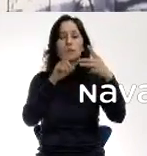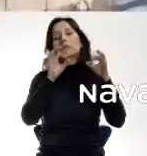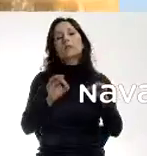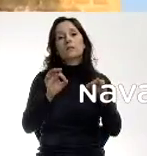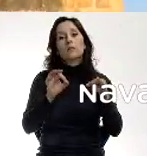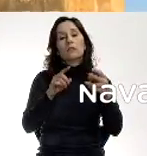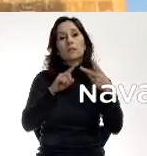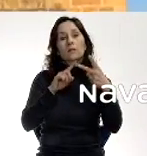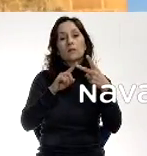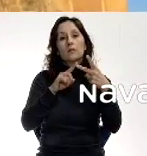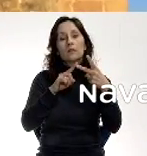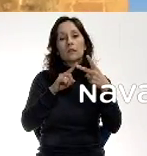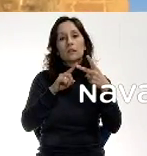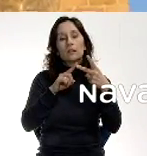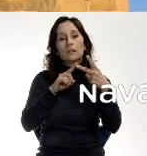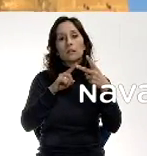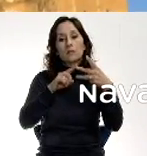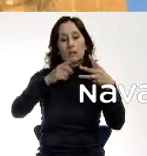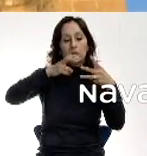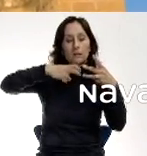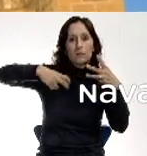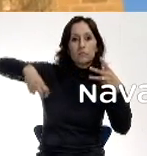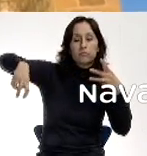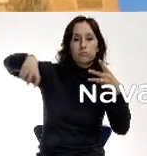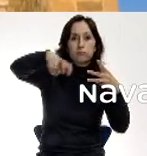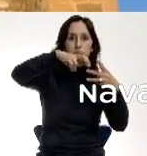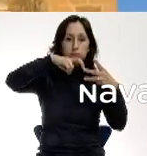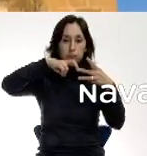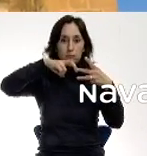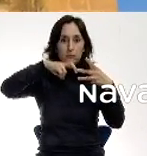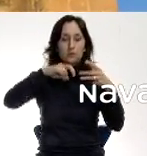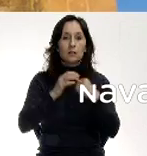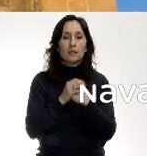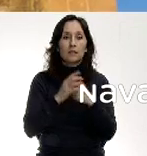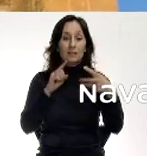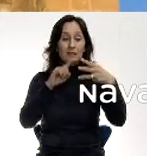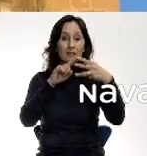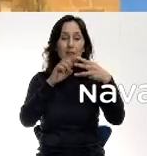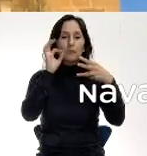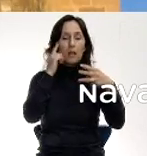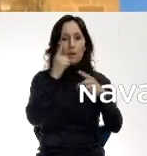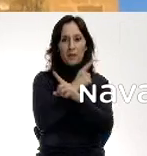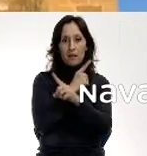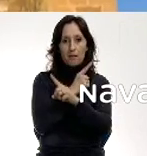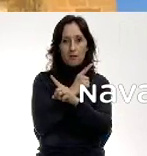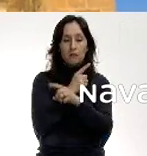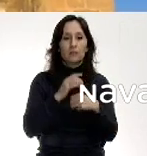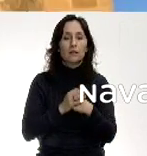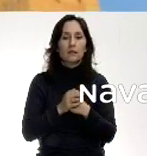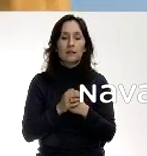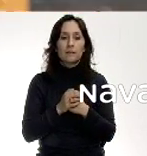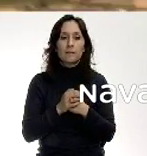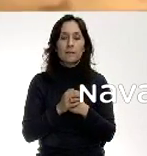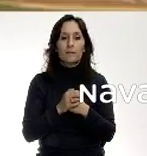que recorrería todo el perímetro del cerco, y la parte de arriba de vigilancia. Nos puede sorprender